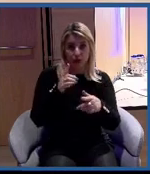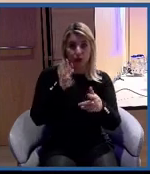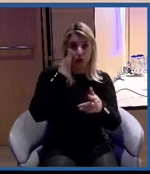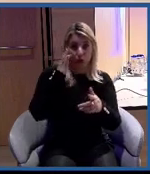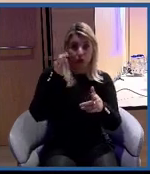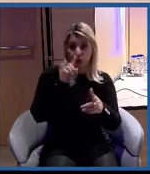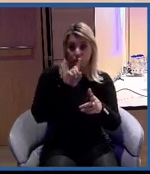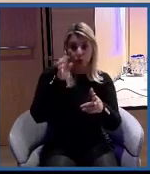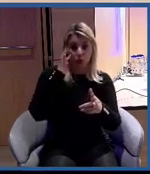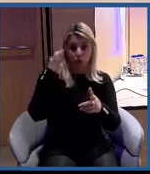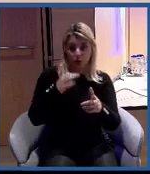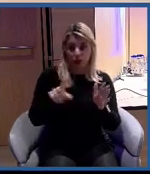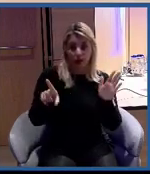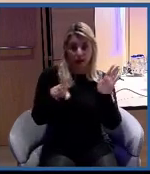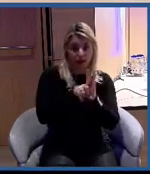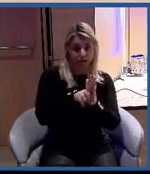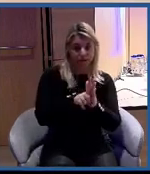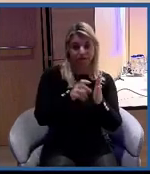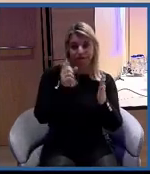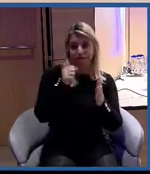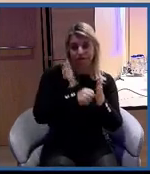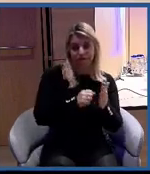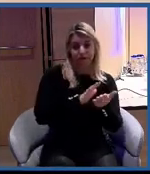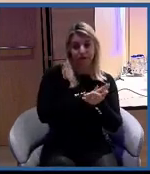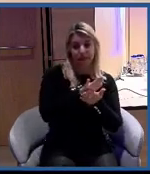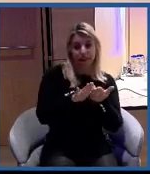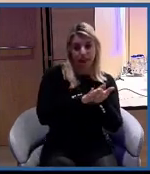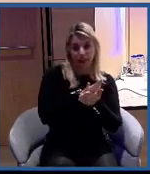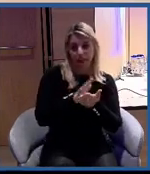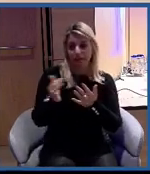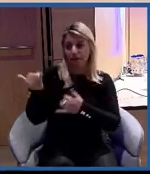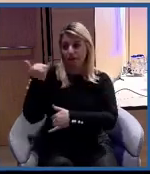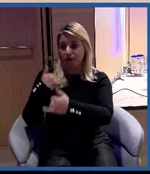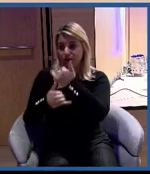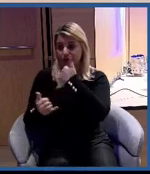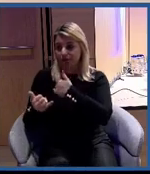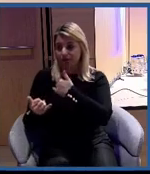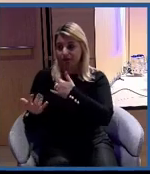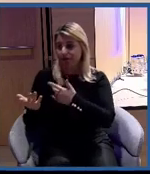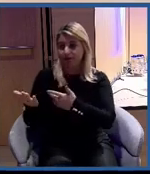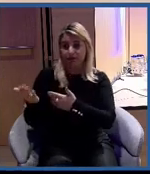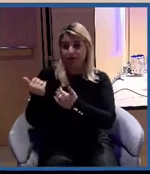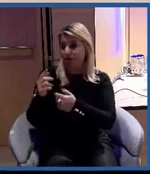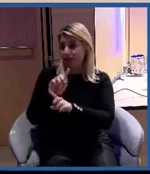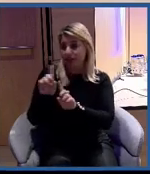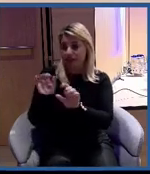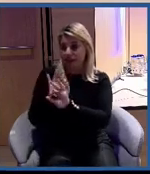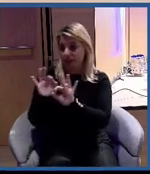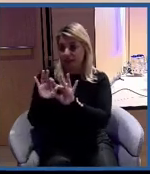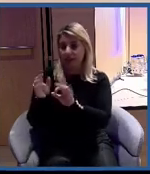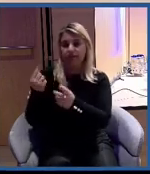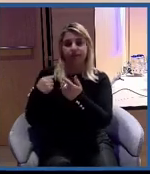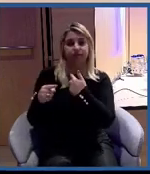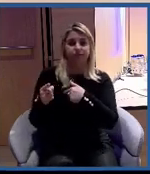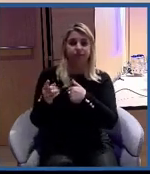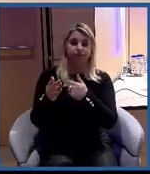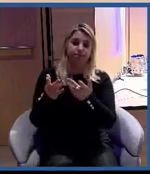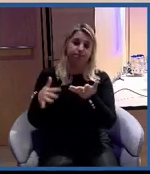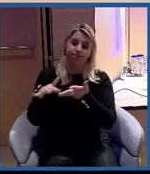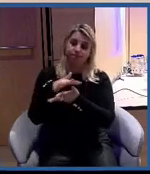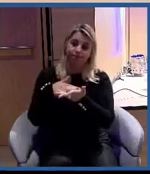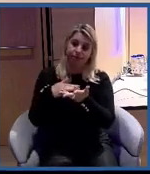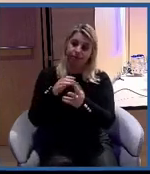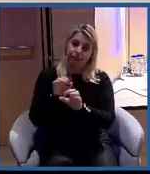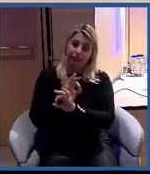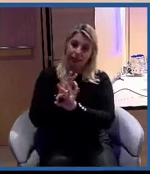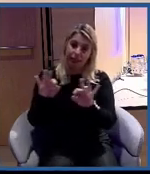alguna oficina de información pública no da la información y no pasa nada Entonces si no pasa nada las instituciones se